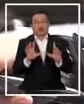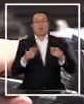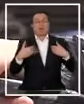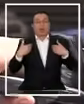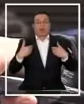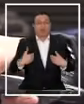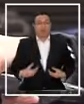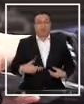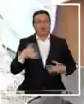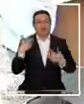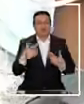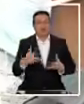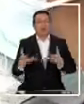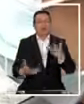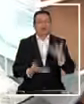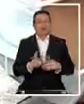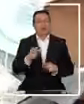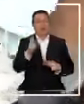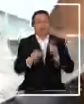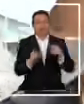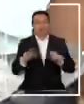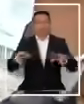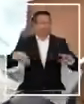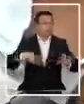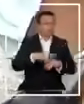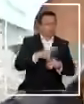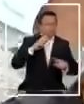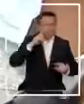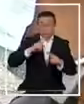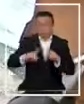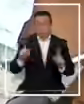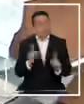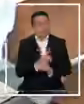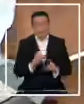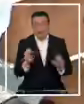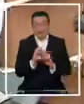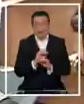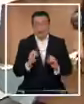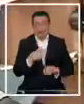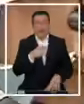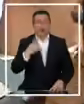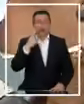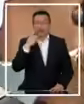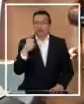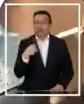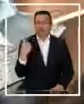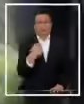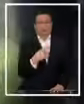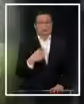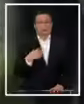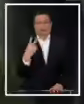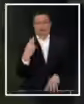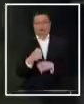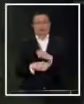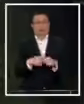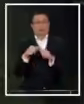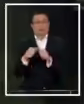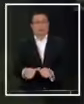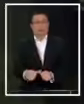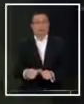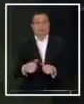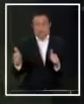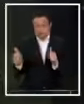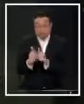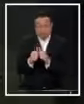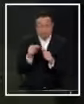estaba ahí ya calcinado. Ya. No había gente corriendo, no había gente extraña que no conociéramos nada. Yo conozco a toda la gente aquí, yo llevo 12 años. El acompañante